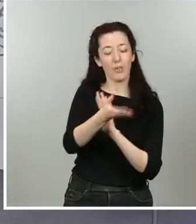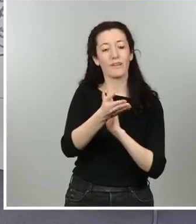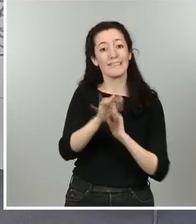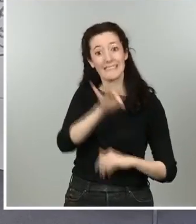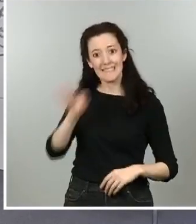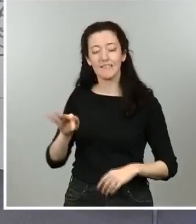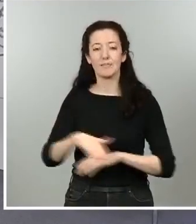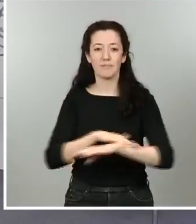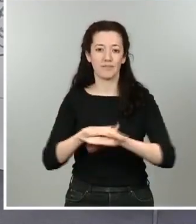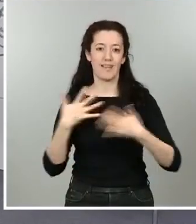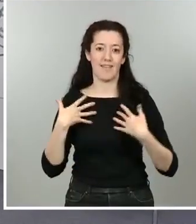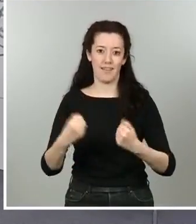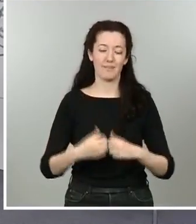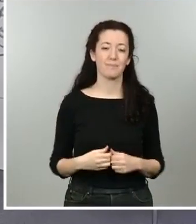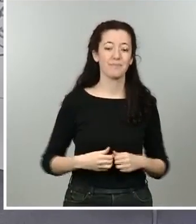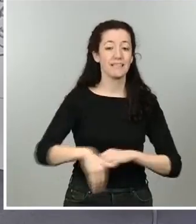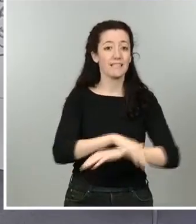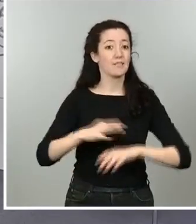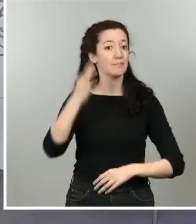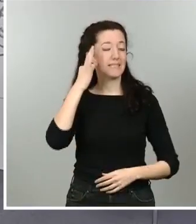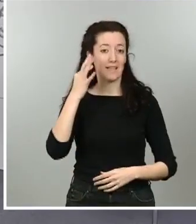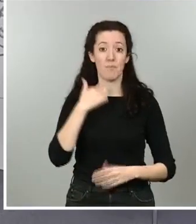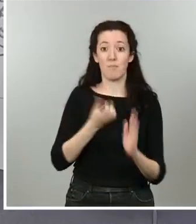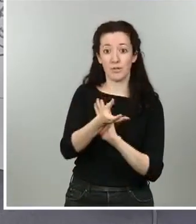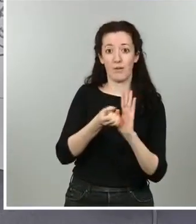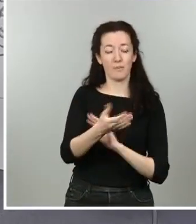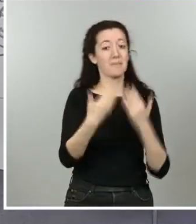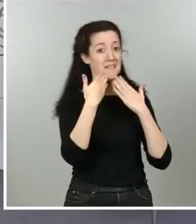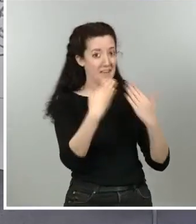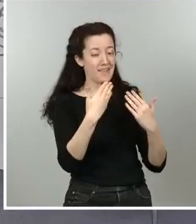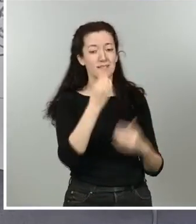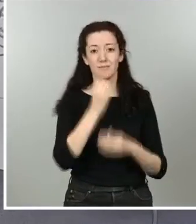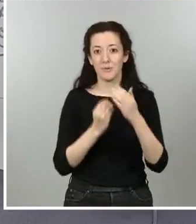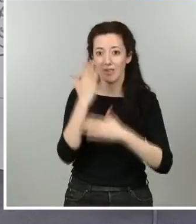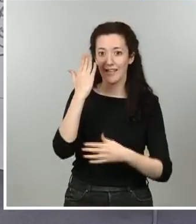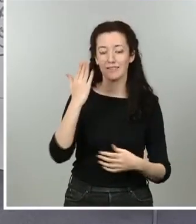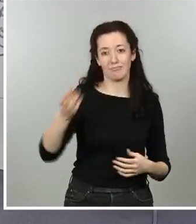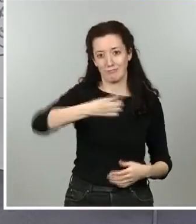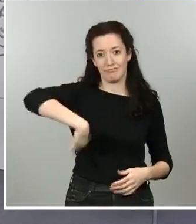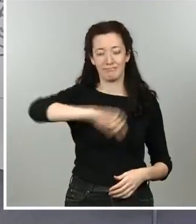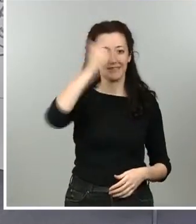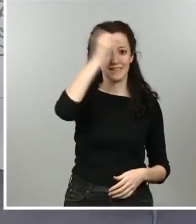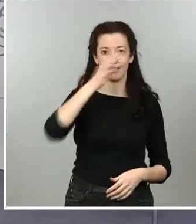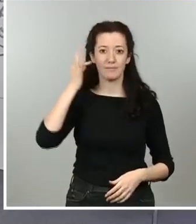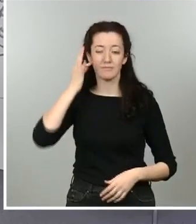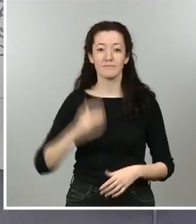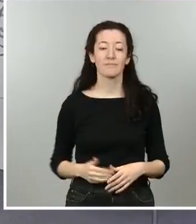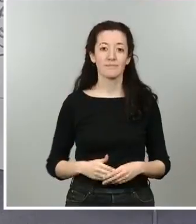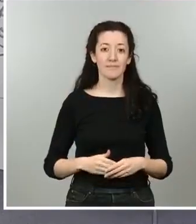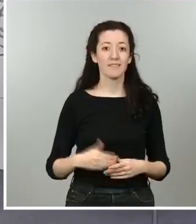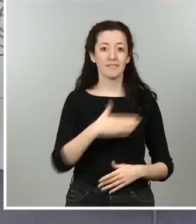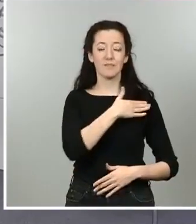Illa. Ministra portavoz, muy buenas Muchas gracias, Miguel Ángel, y buenos días a todos y a todas. Quiero empezar esta